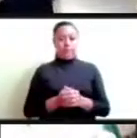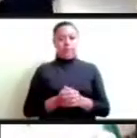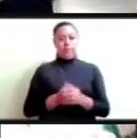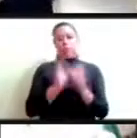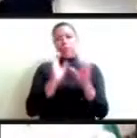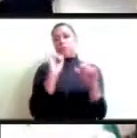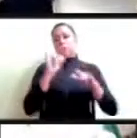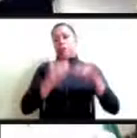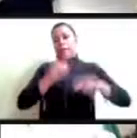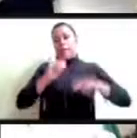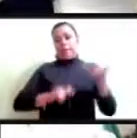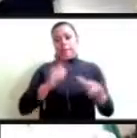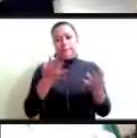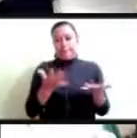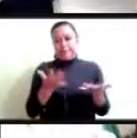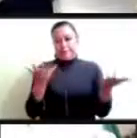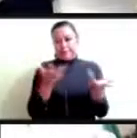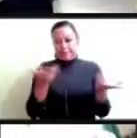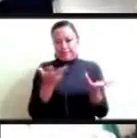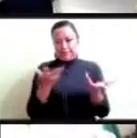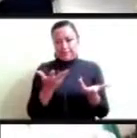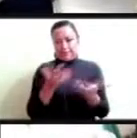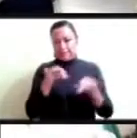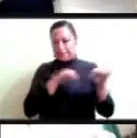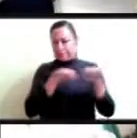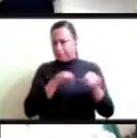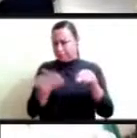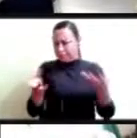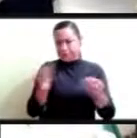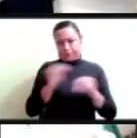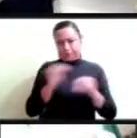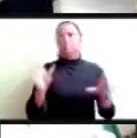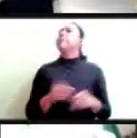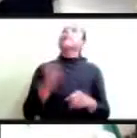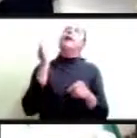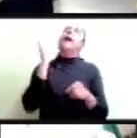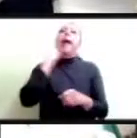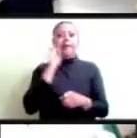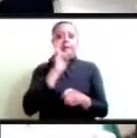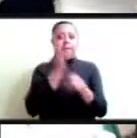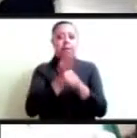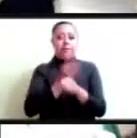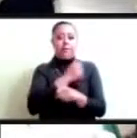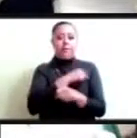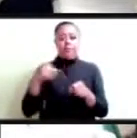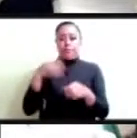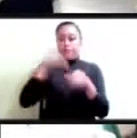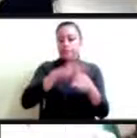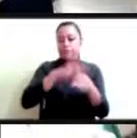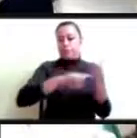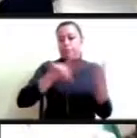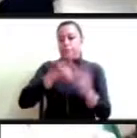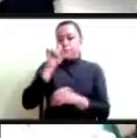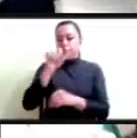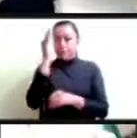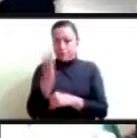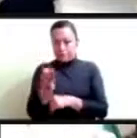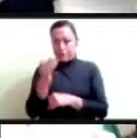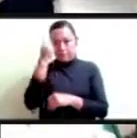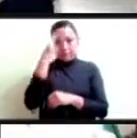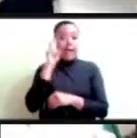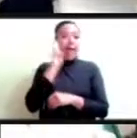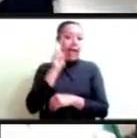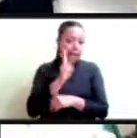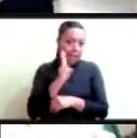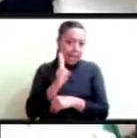empleo. Pues por supuesto. A ver, vamos a votar a favor para que vean la posibilidad.